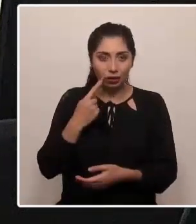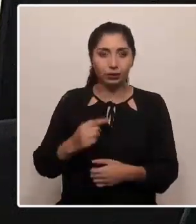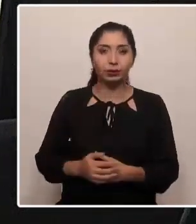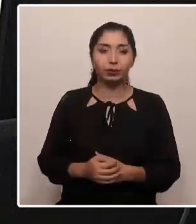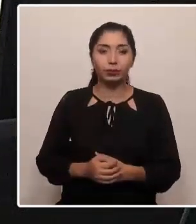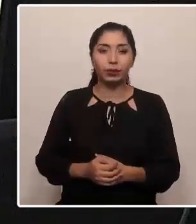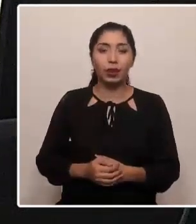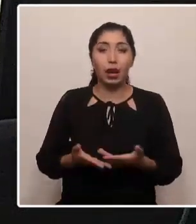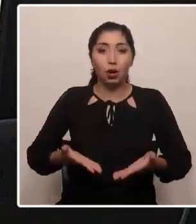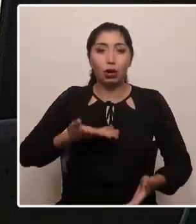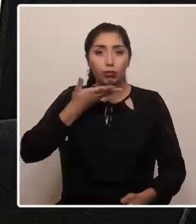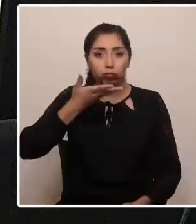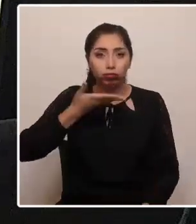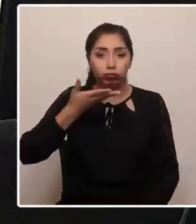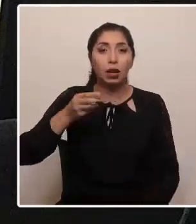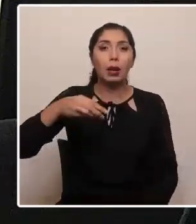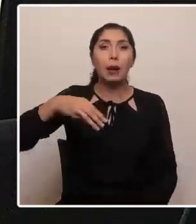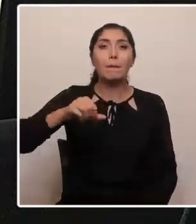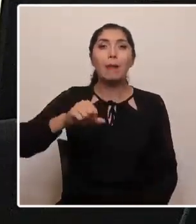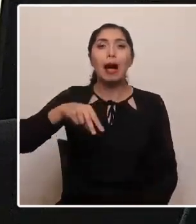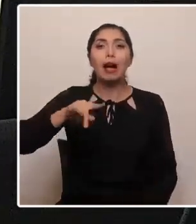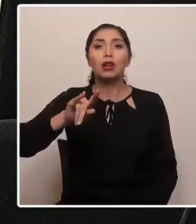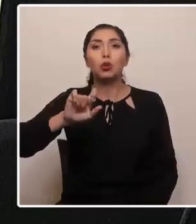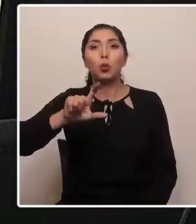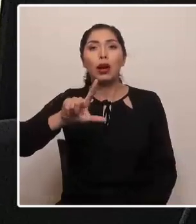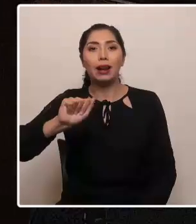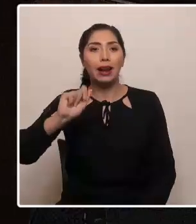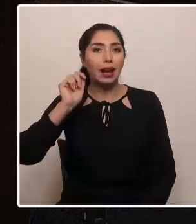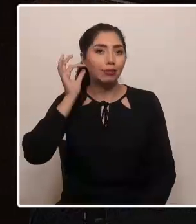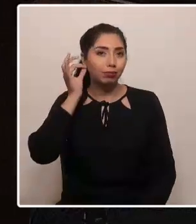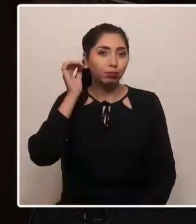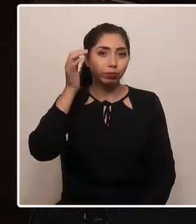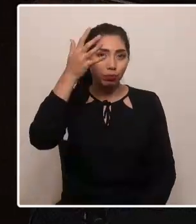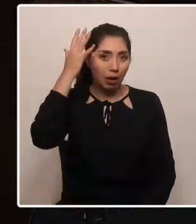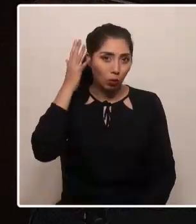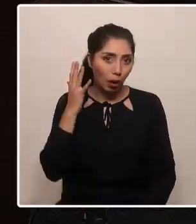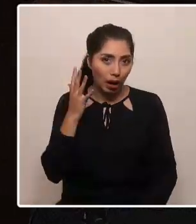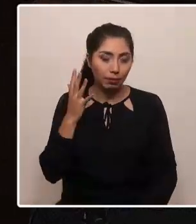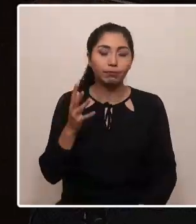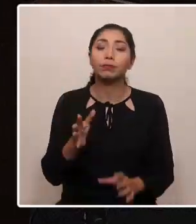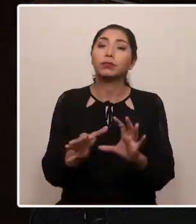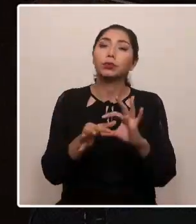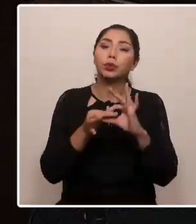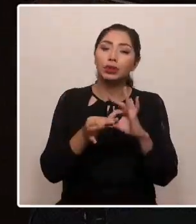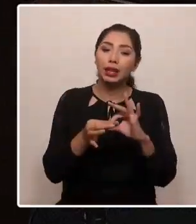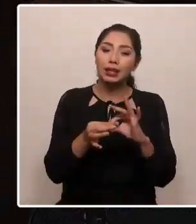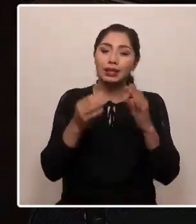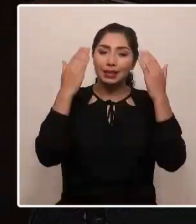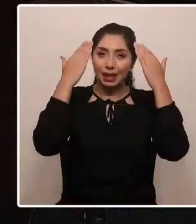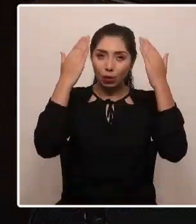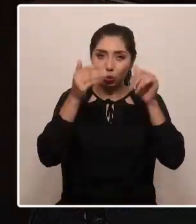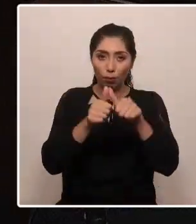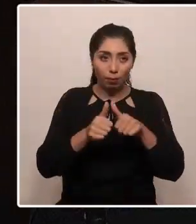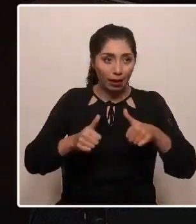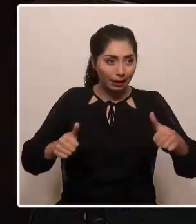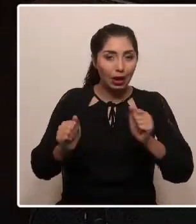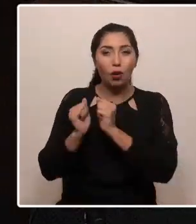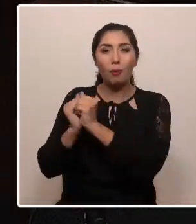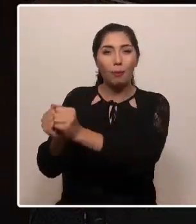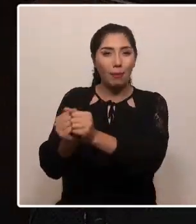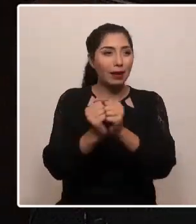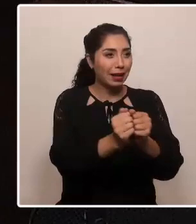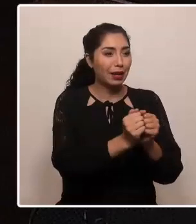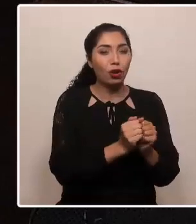Nacional Manuel Arroyo. Muchas gracias, don John. Saludo a la mesa y a mis compañeras y compañeras de